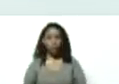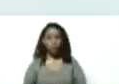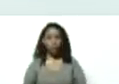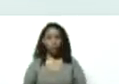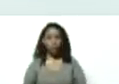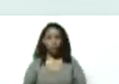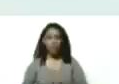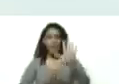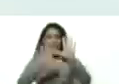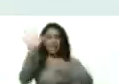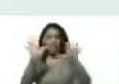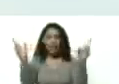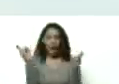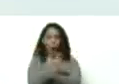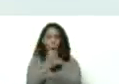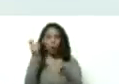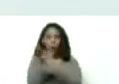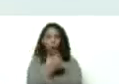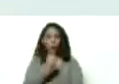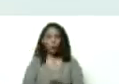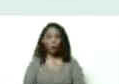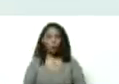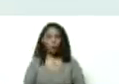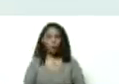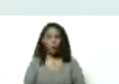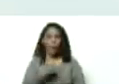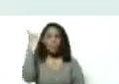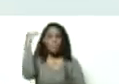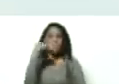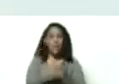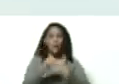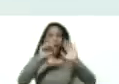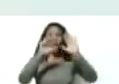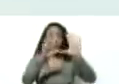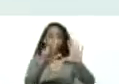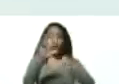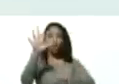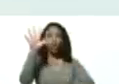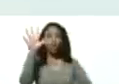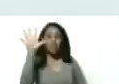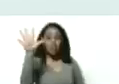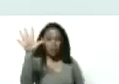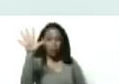15 de agosto de 1805.